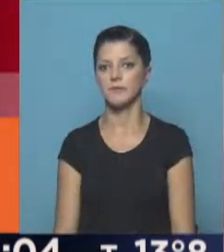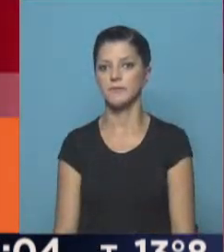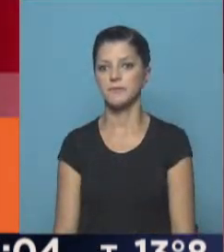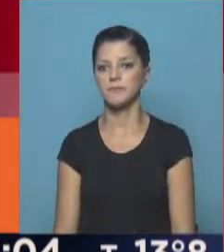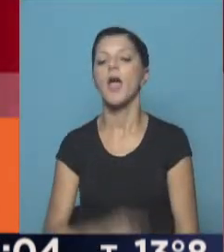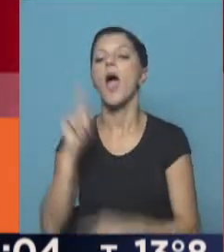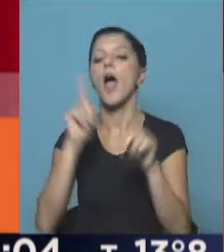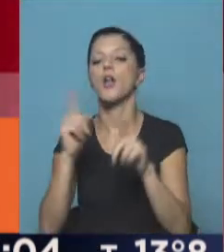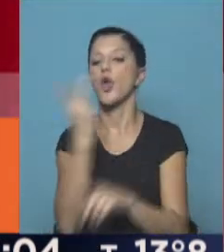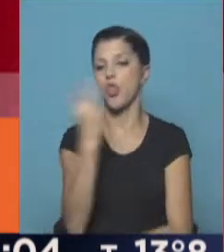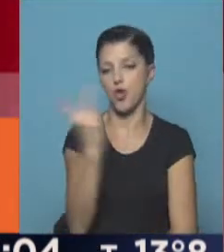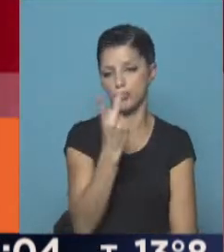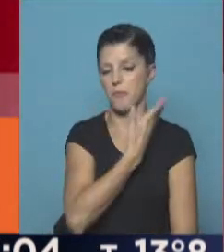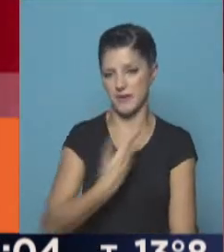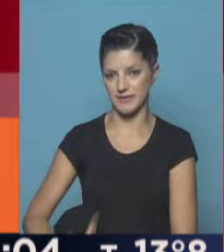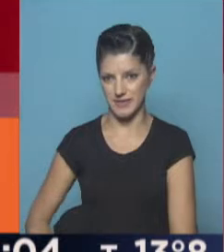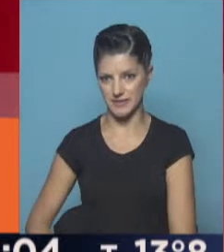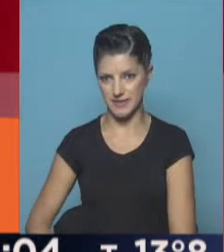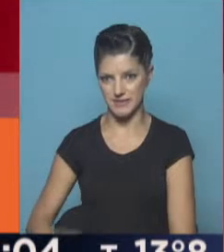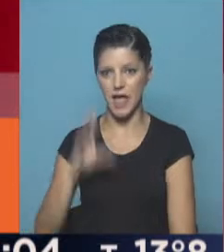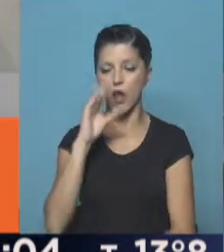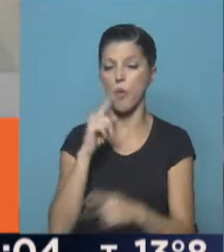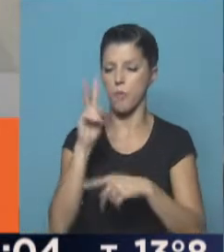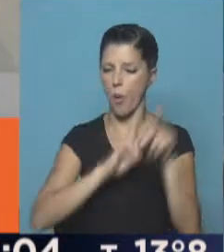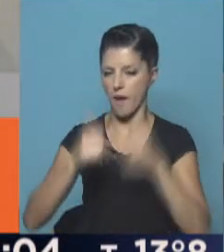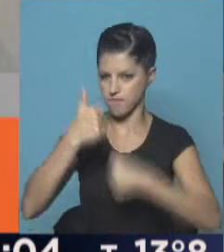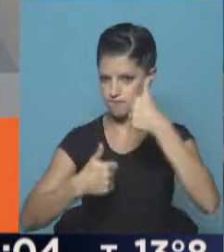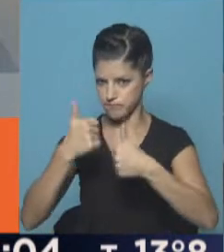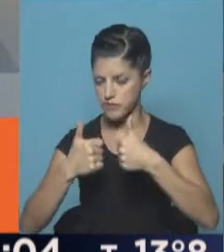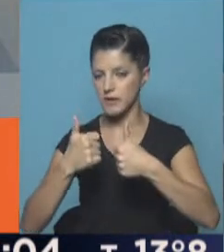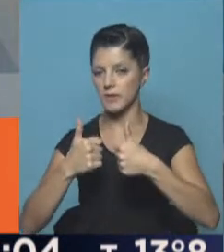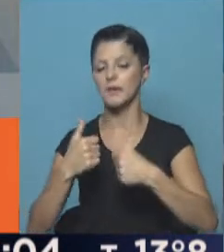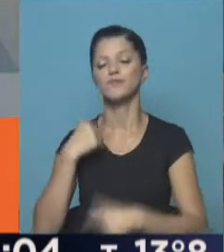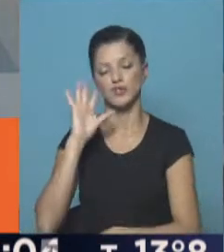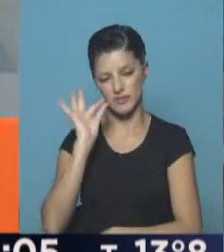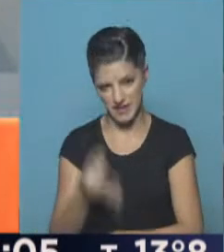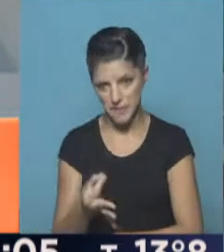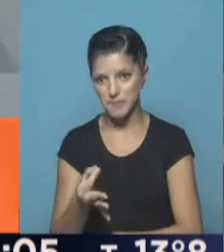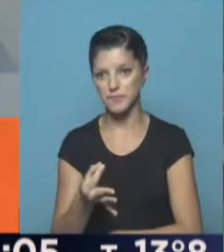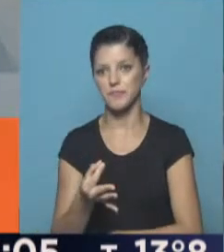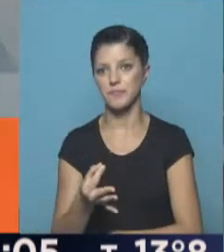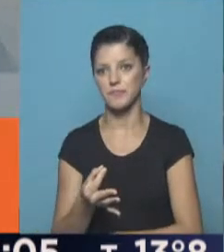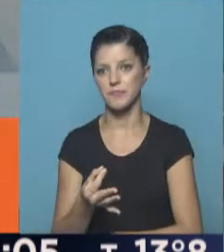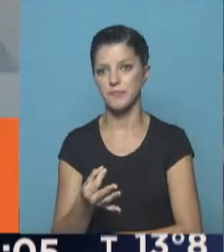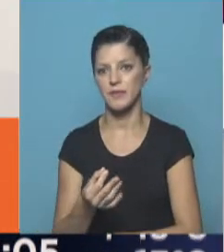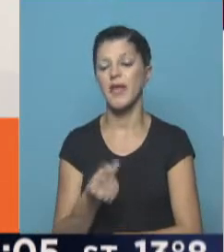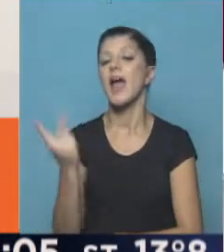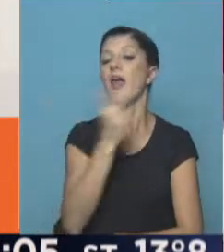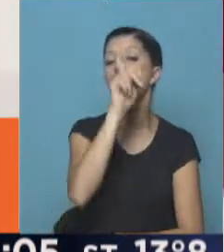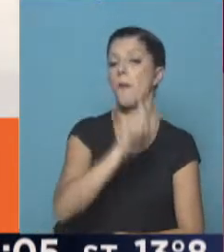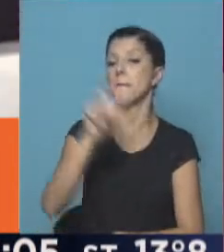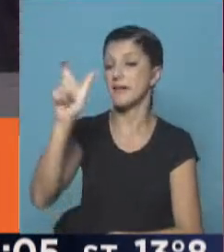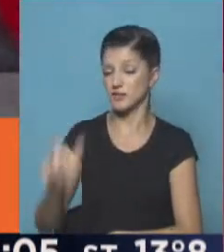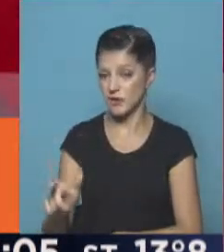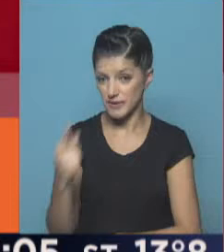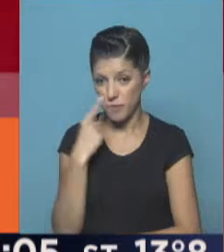en donde creo que los dos tienen algo en común y creo que eligieron, yo sé que quizás para esta etiqueta a los dos personajes no se le aplica